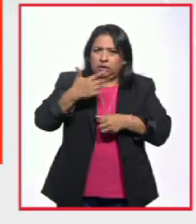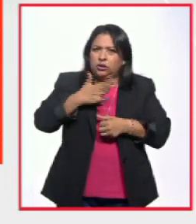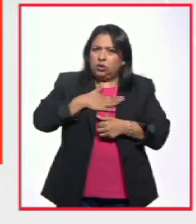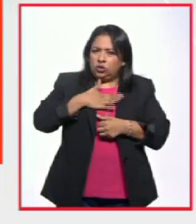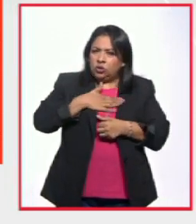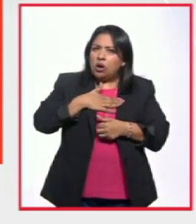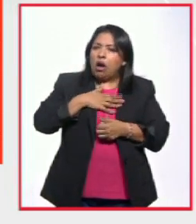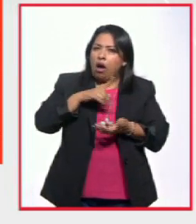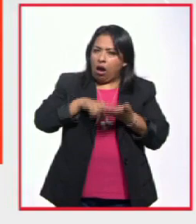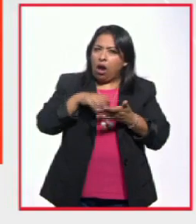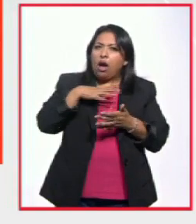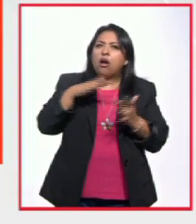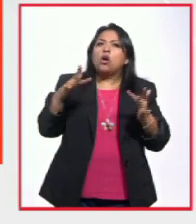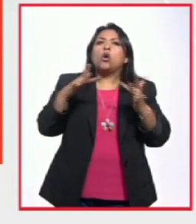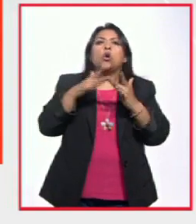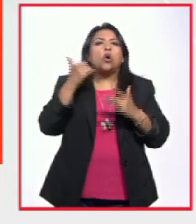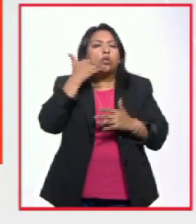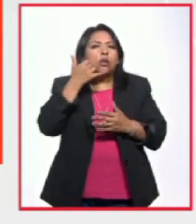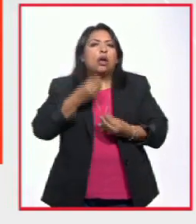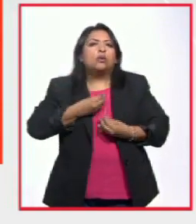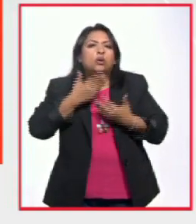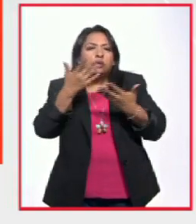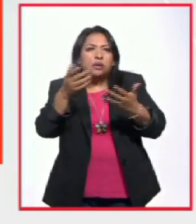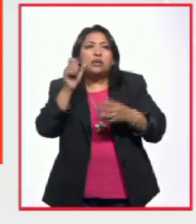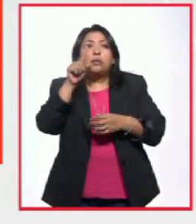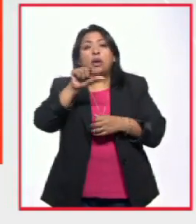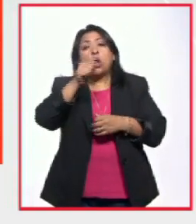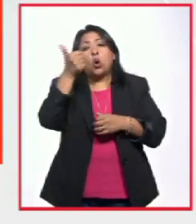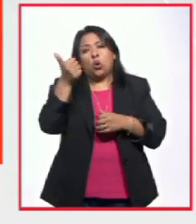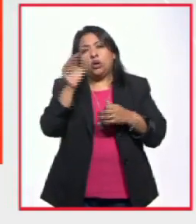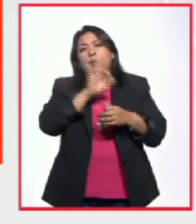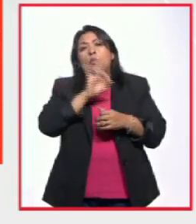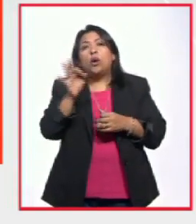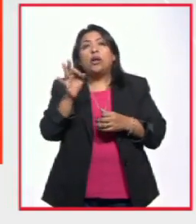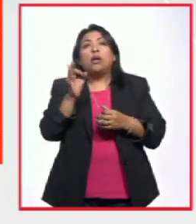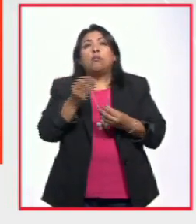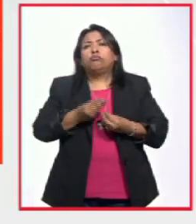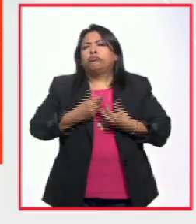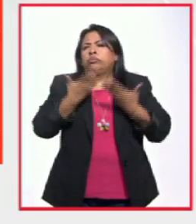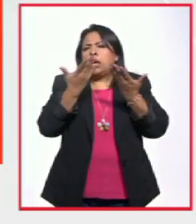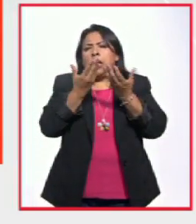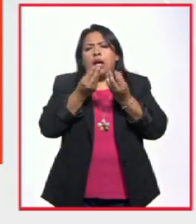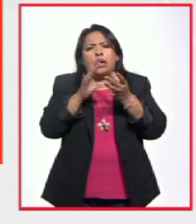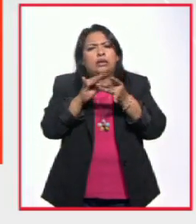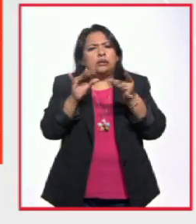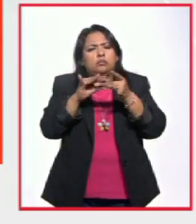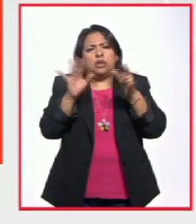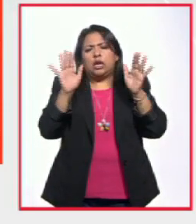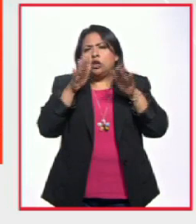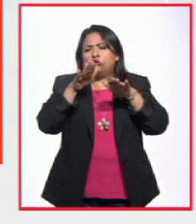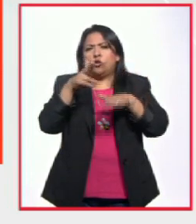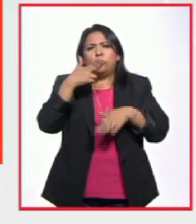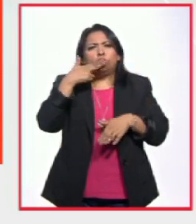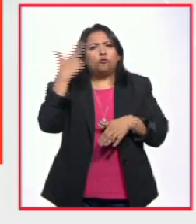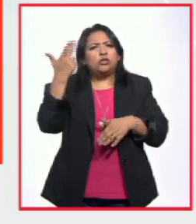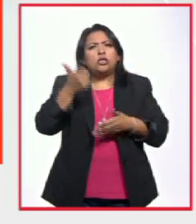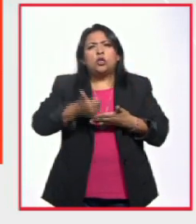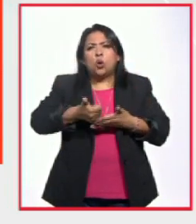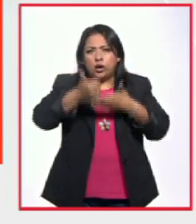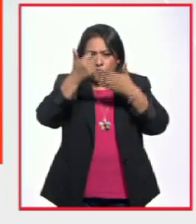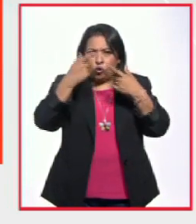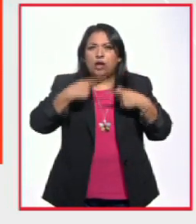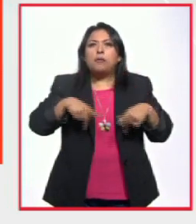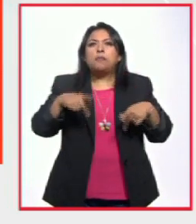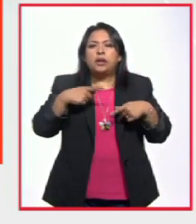lo tenemos, comunicarnos, expresarlo. También una de las alternativas es hablar abiertamente, sin tabús, del suicidio. Eso ayuda a las